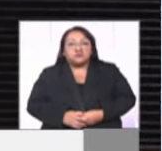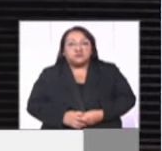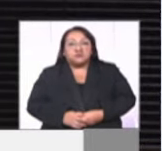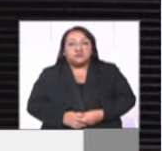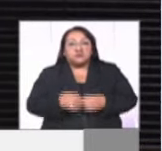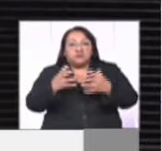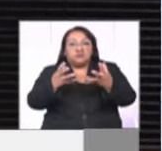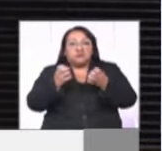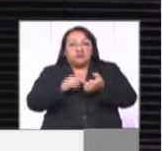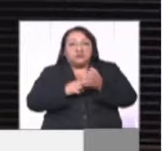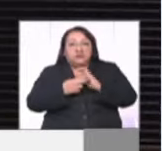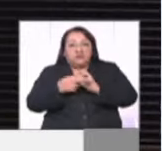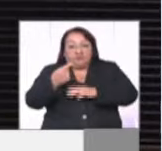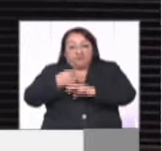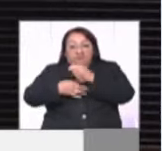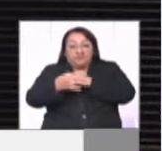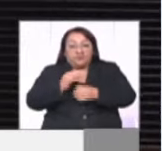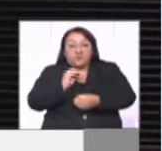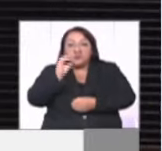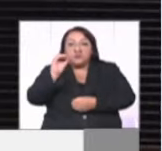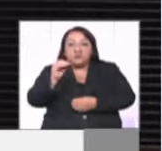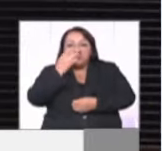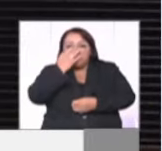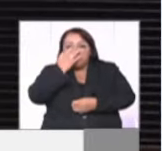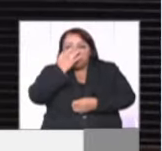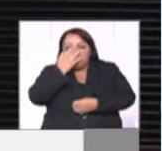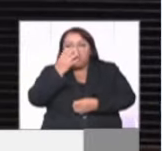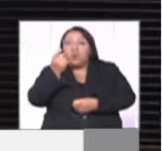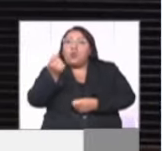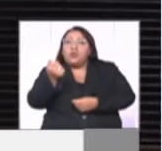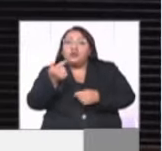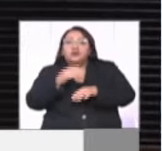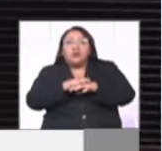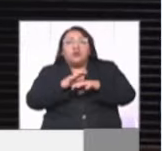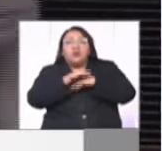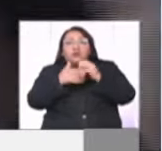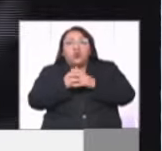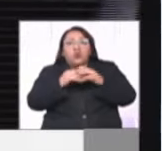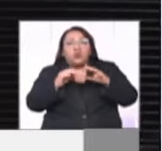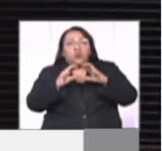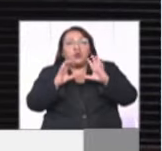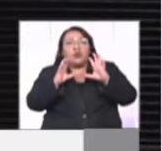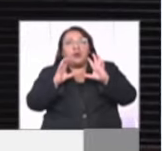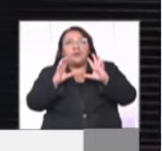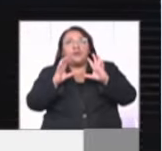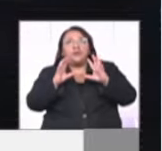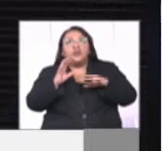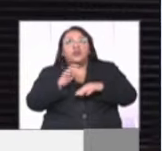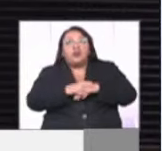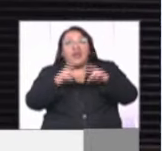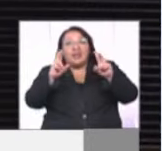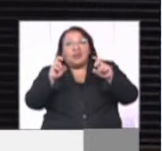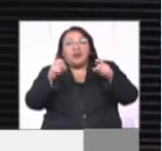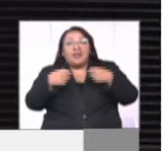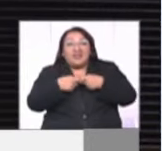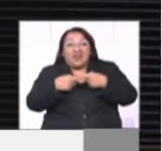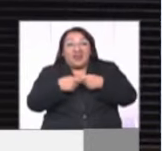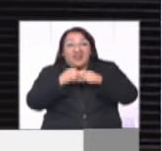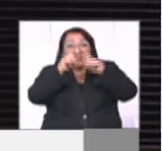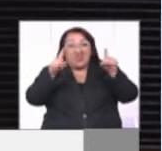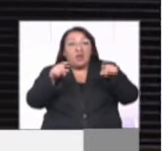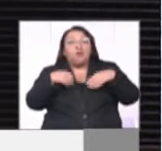de poner en licitación el costo total de la plataforma, que